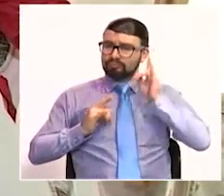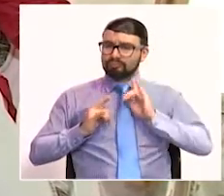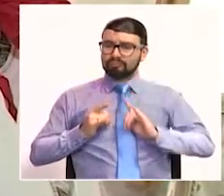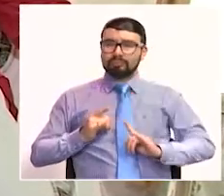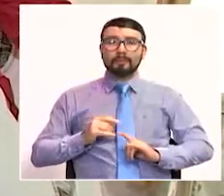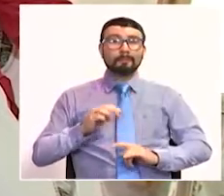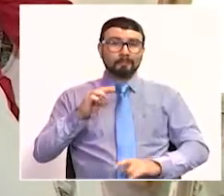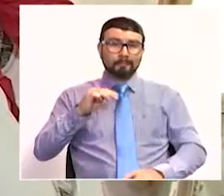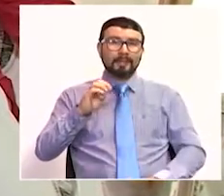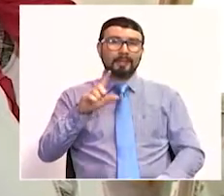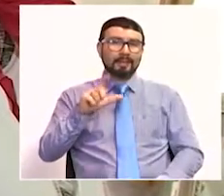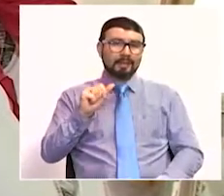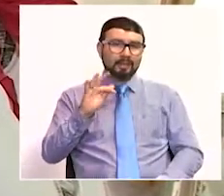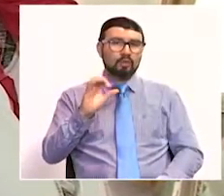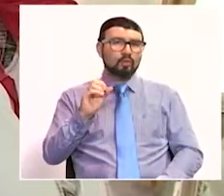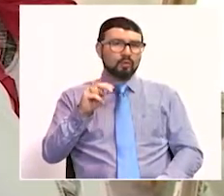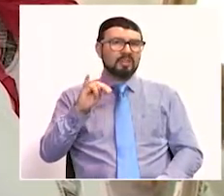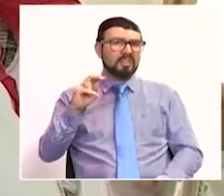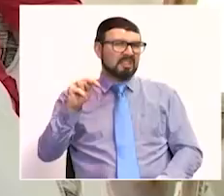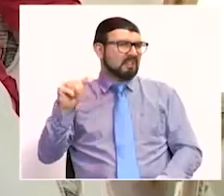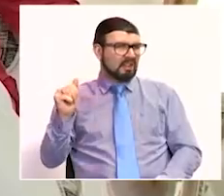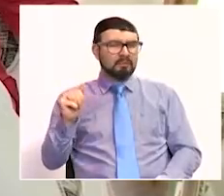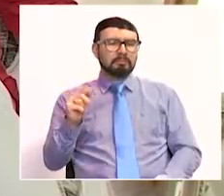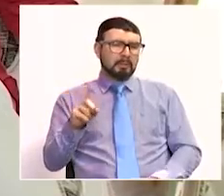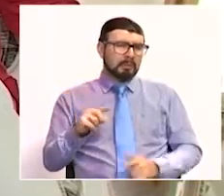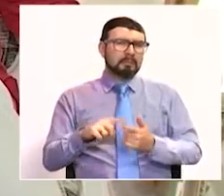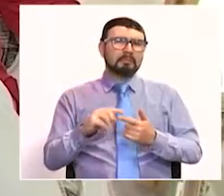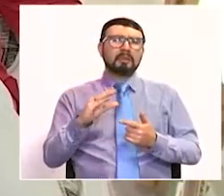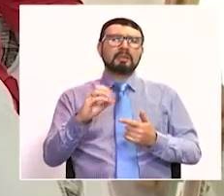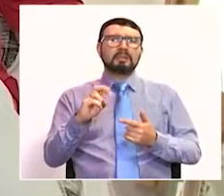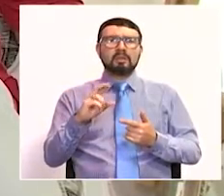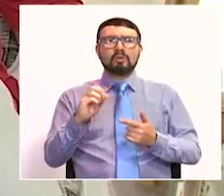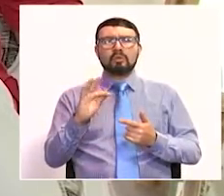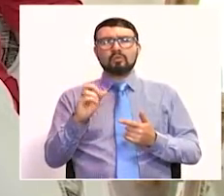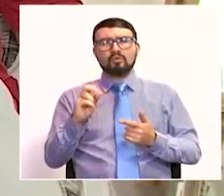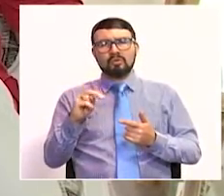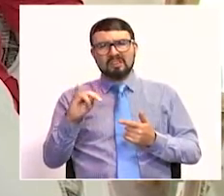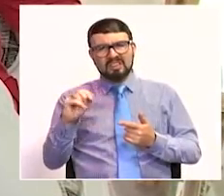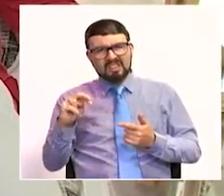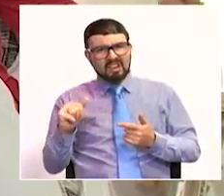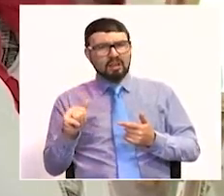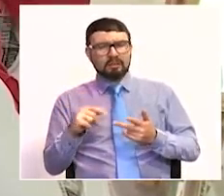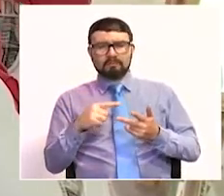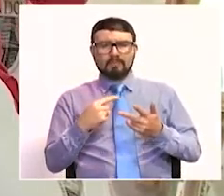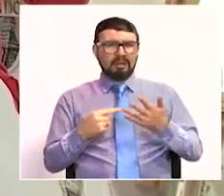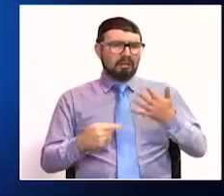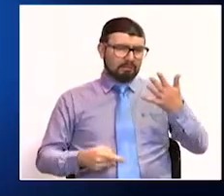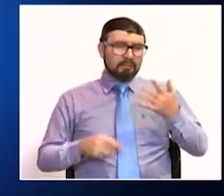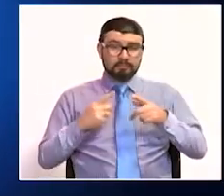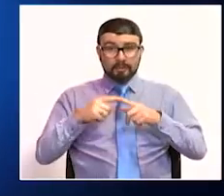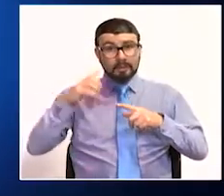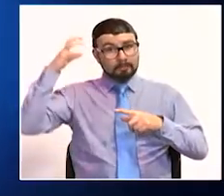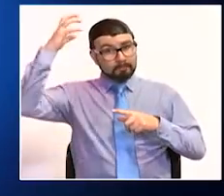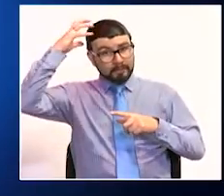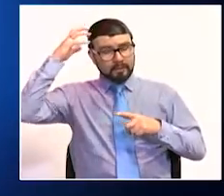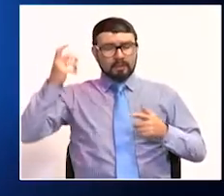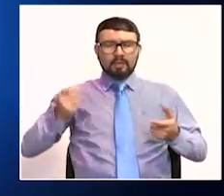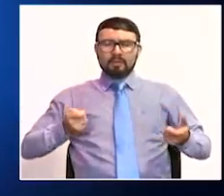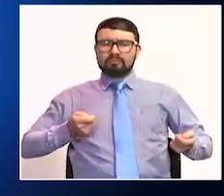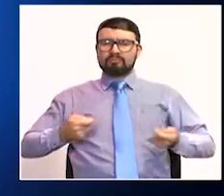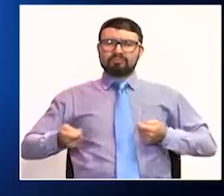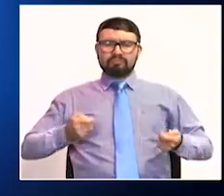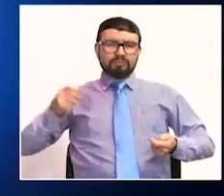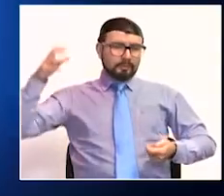la melatonina, pero tenemos serotonina y tenemos otros más, y hay unas funciones cerebrales,